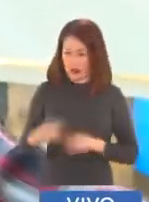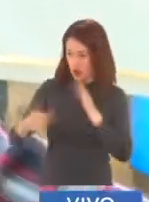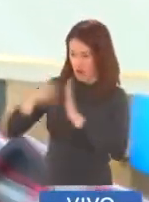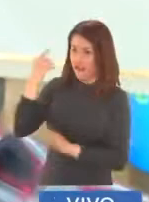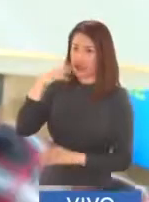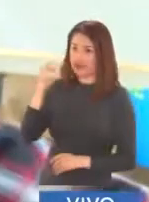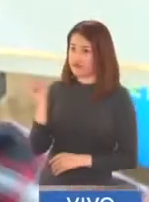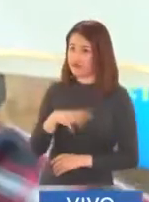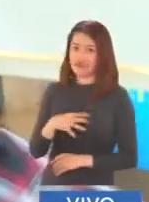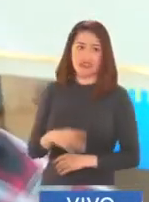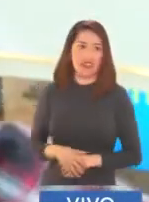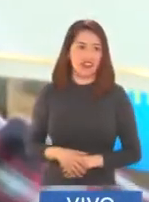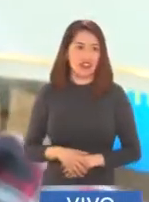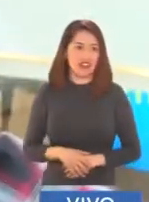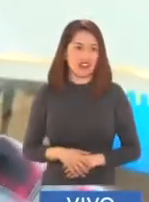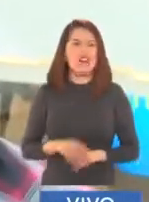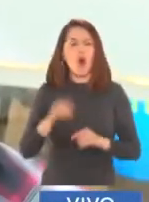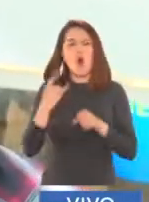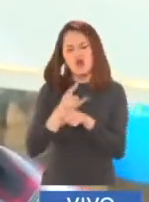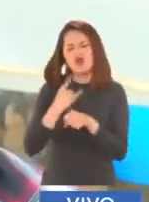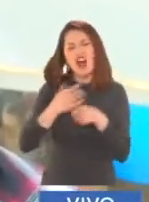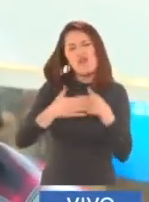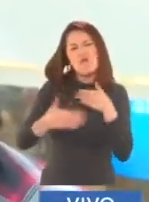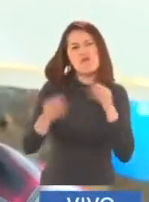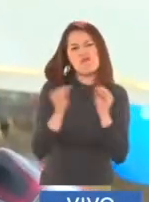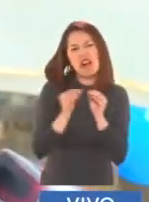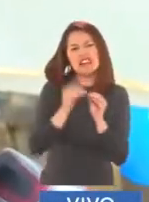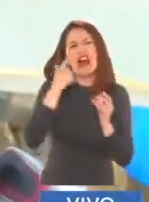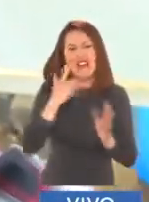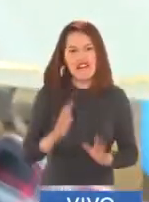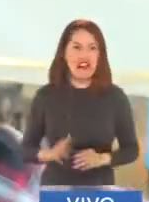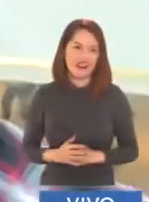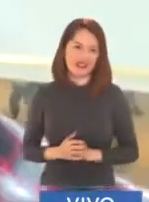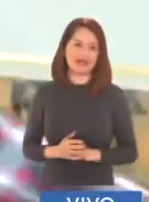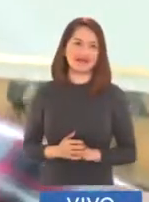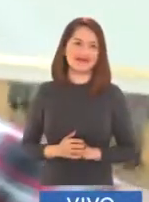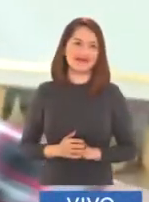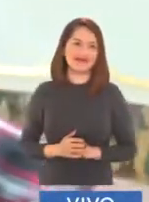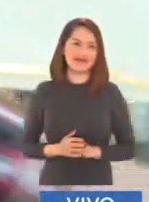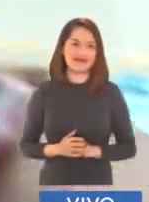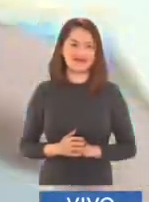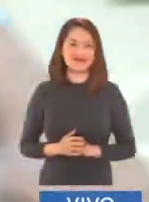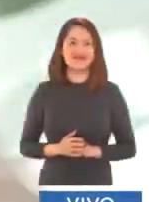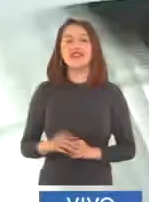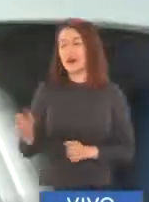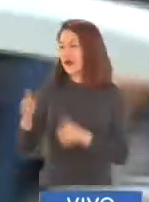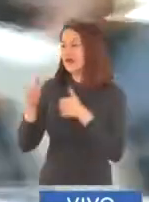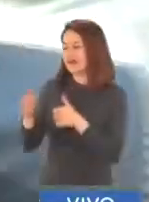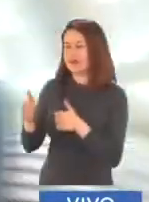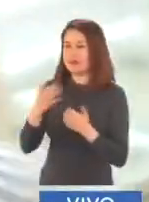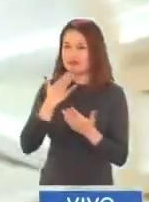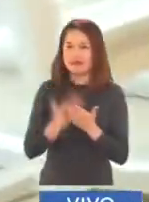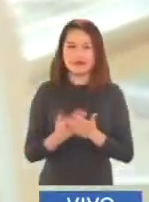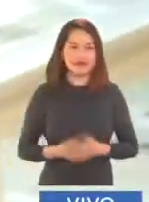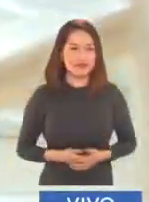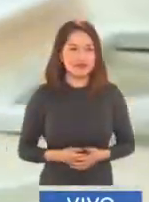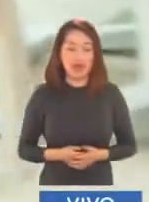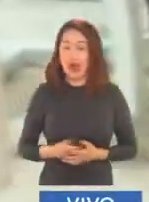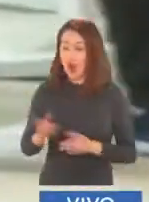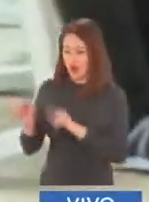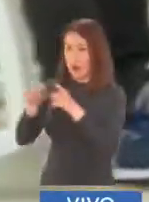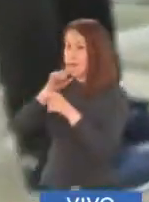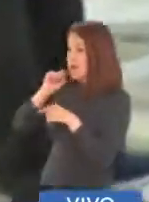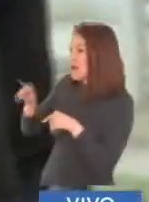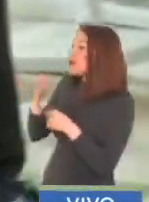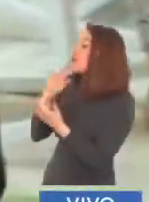o lo va a seguir usando? Hay que usarlo unos días ahí más, vamos a ver. Listo. Muy bien, muchísimas gracias. Vamos aquí a hablar aquí con la otra señora